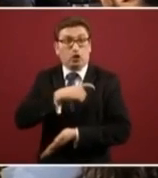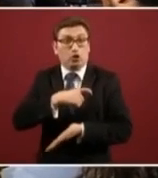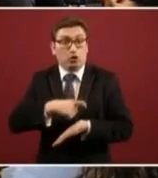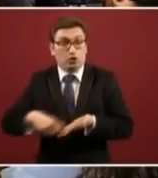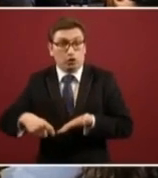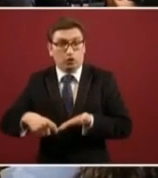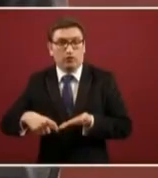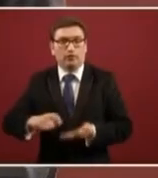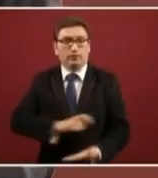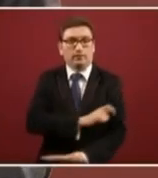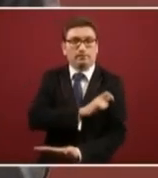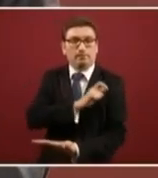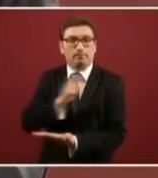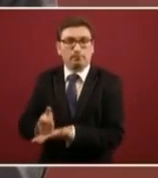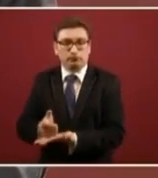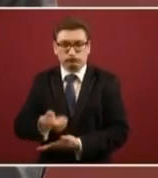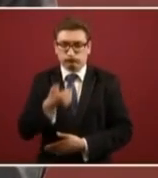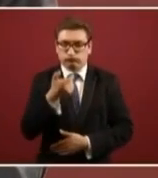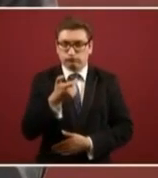aunque no haya crédito,